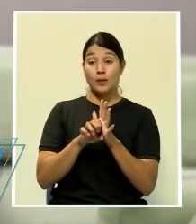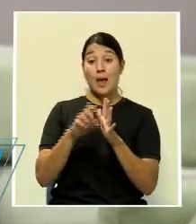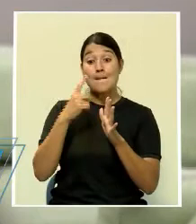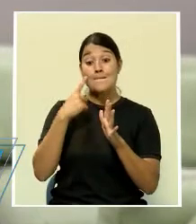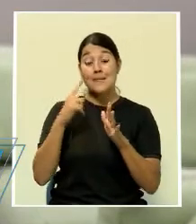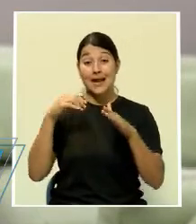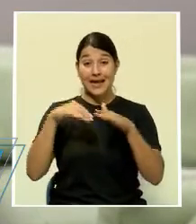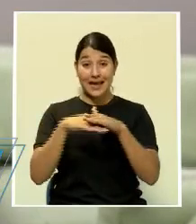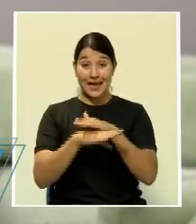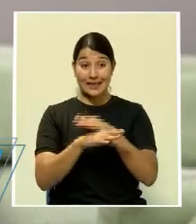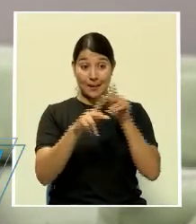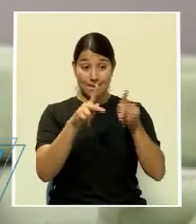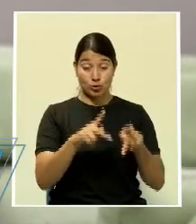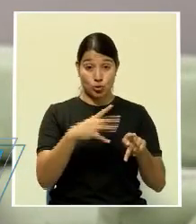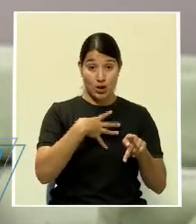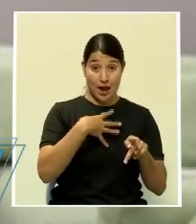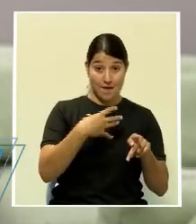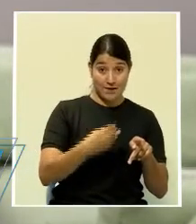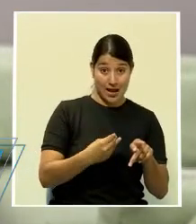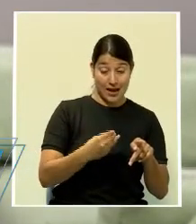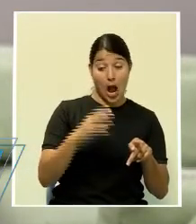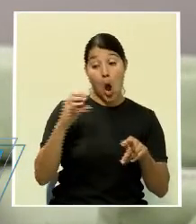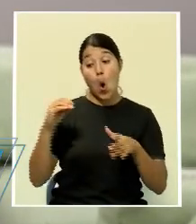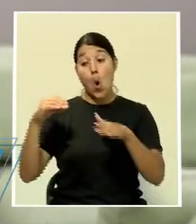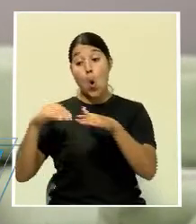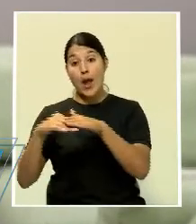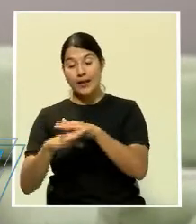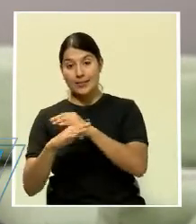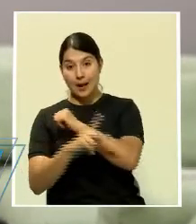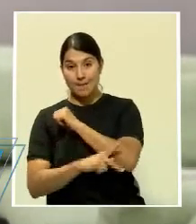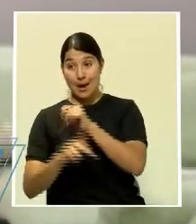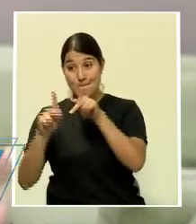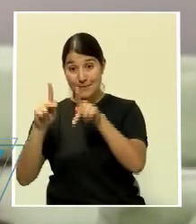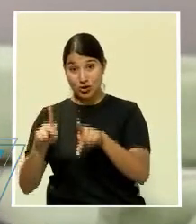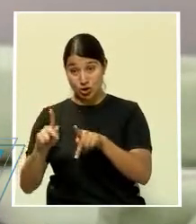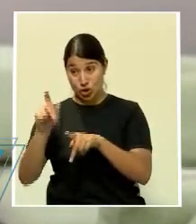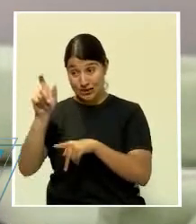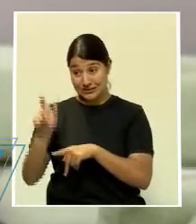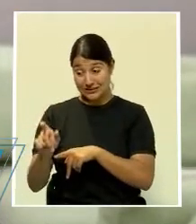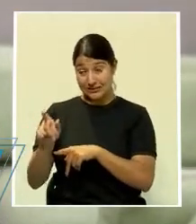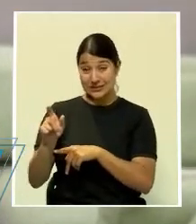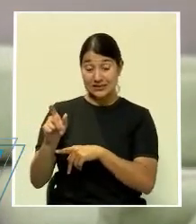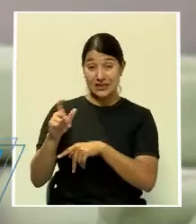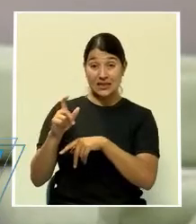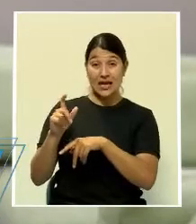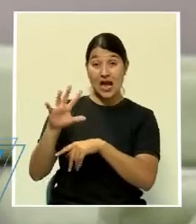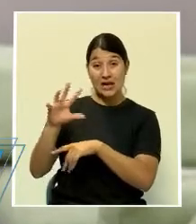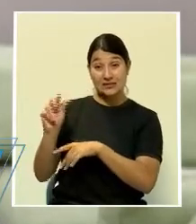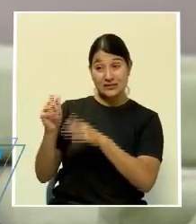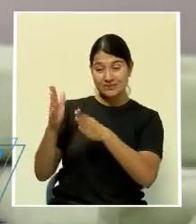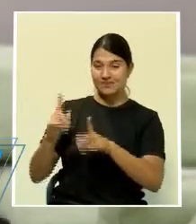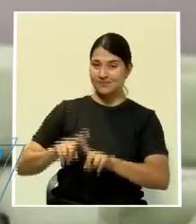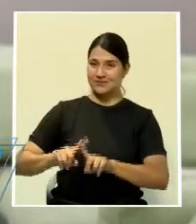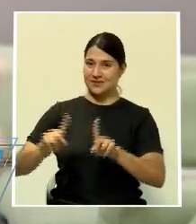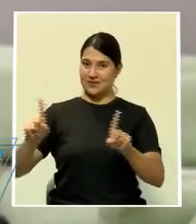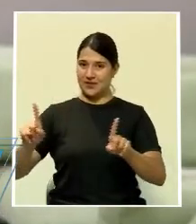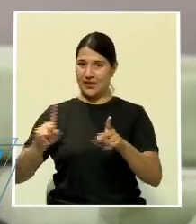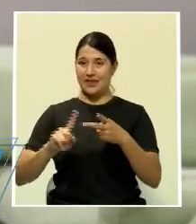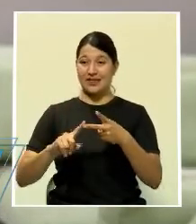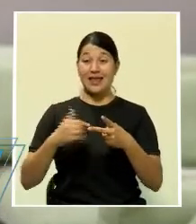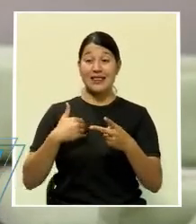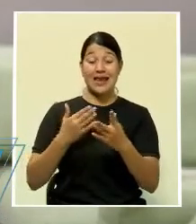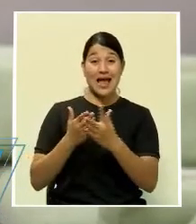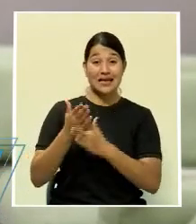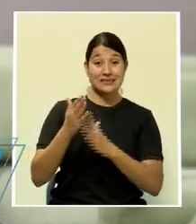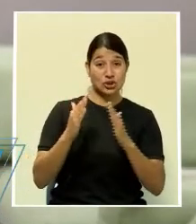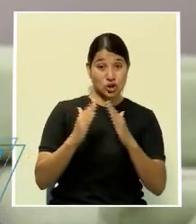personas identificadas como blancas y afroamericanos son radicales. El acceso a vivienda, el precio de las